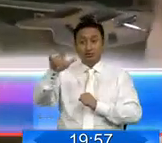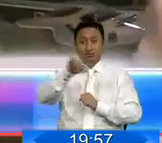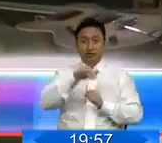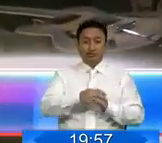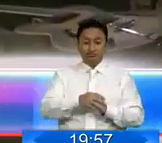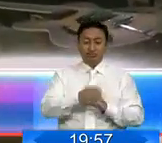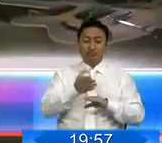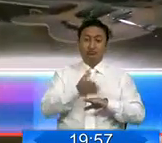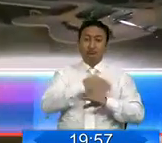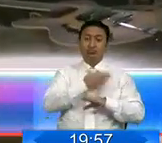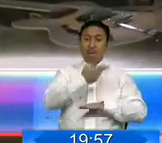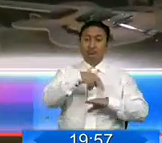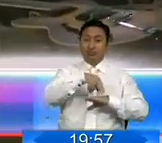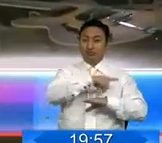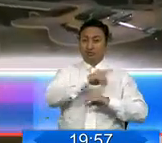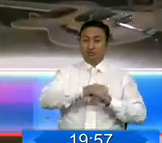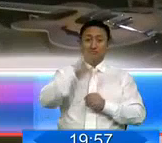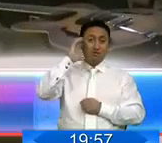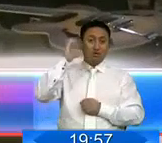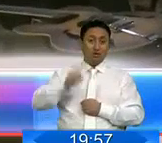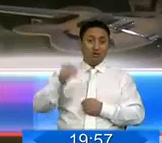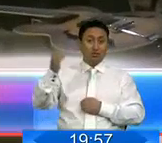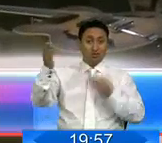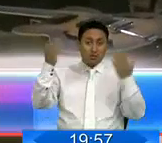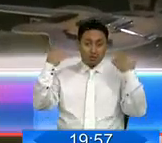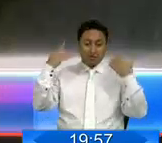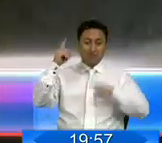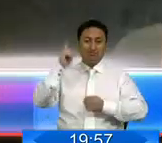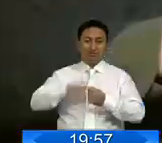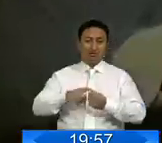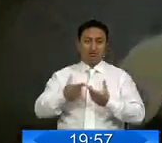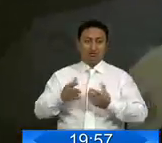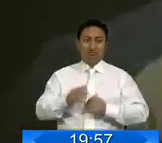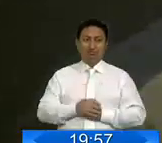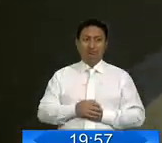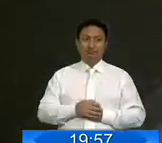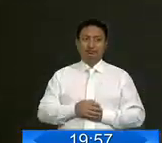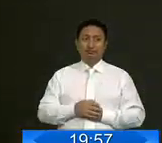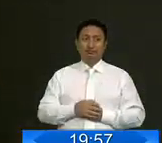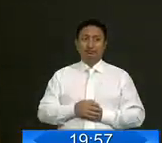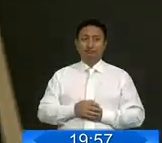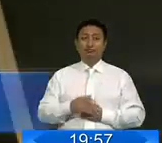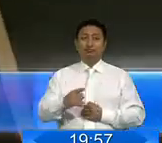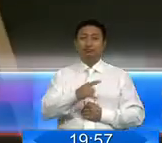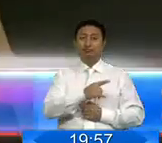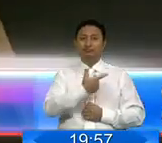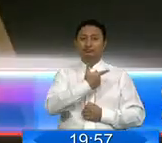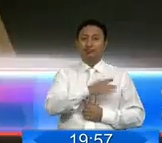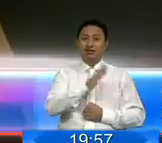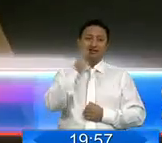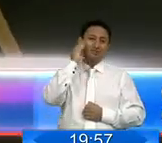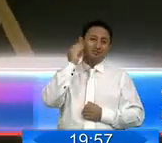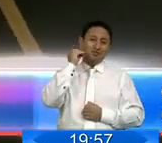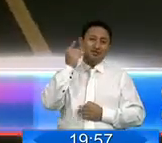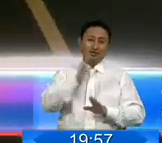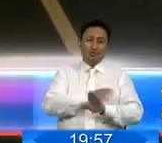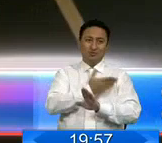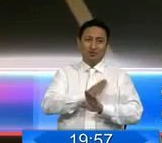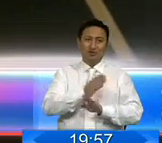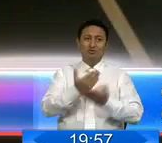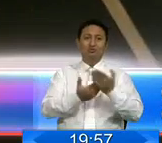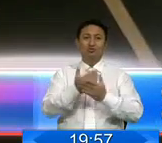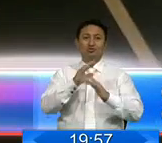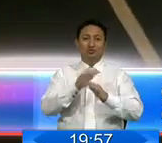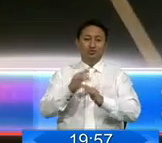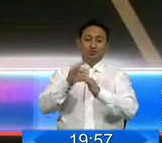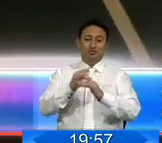estuvimos en una pequeña gira nacional, donde estuvimos en Cuenca, Guayaquil y Quito. Toda esta experiencia musical con instrumentos de